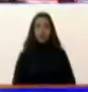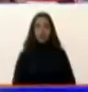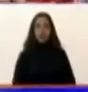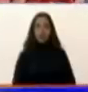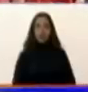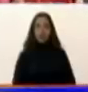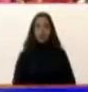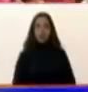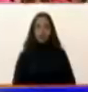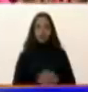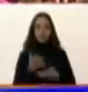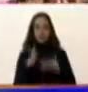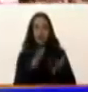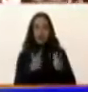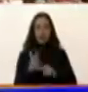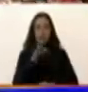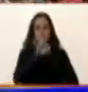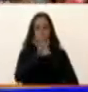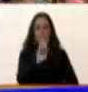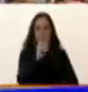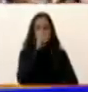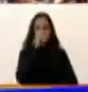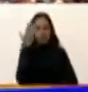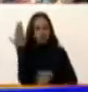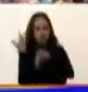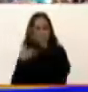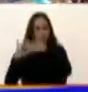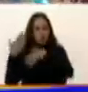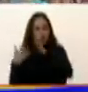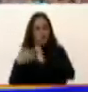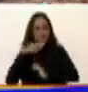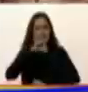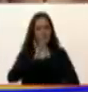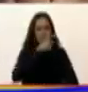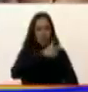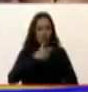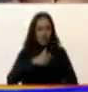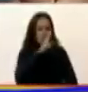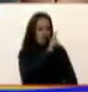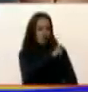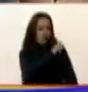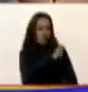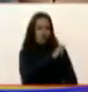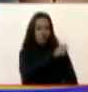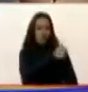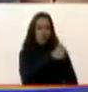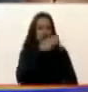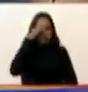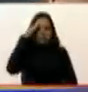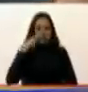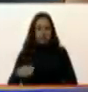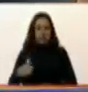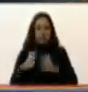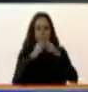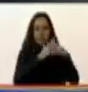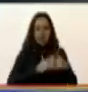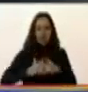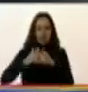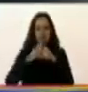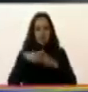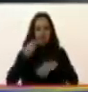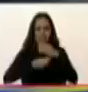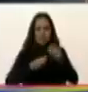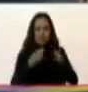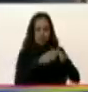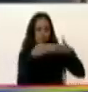Hace exactamente 30 años, tres coroneles de la Armada de Estados Unidos publicaron